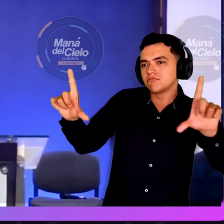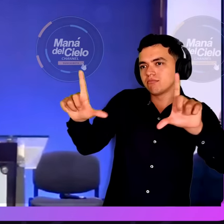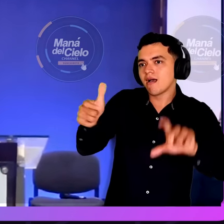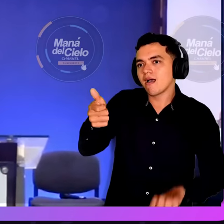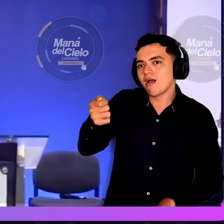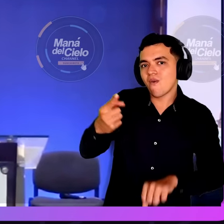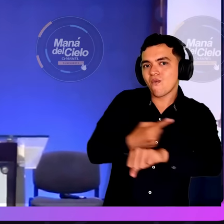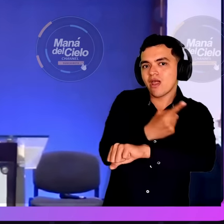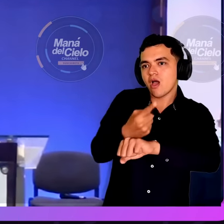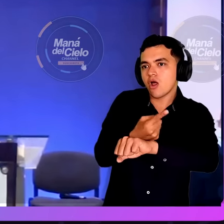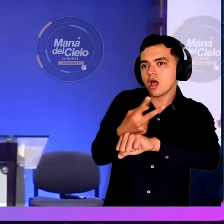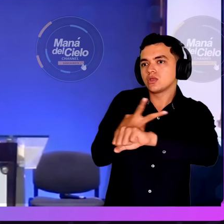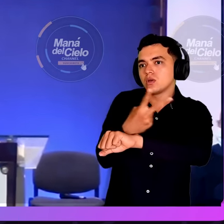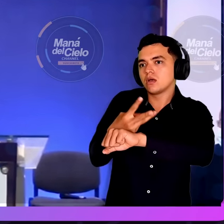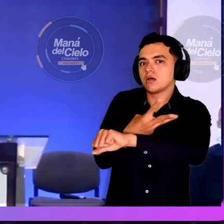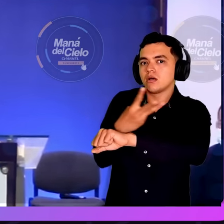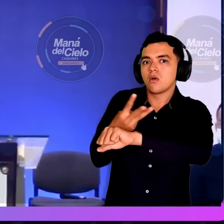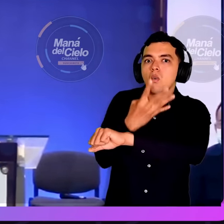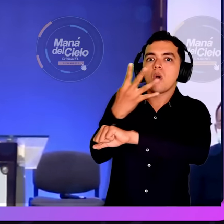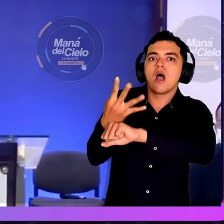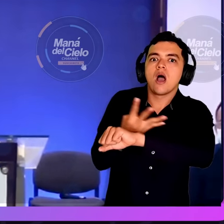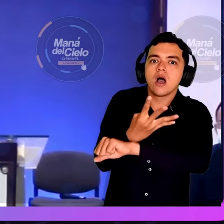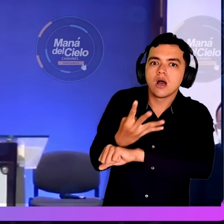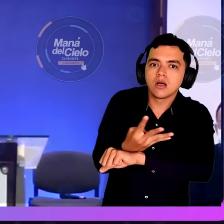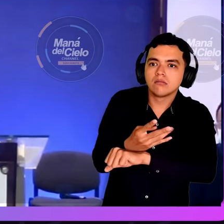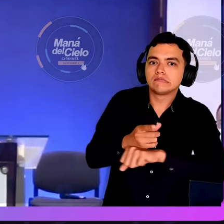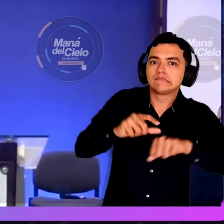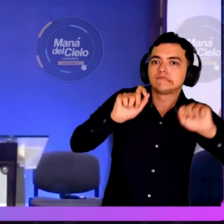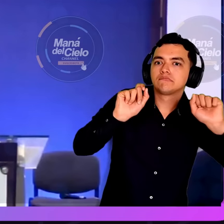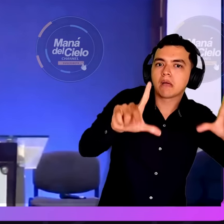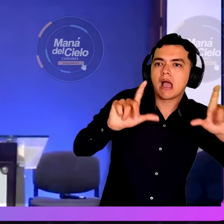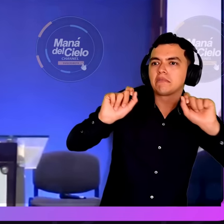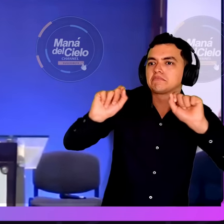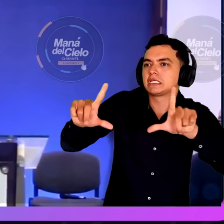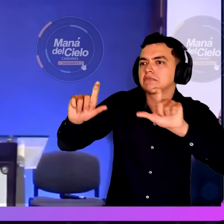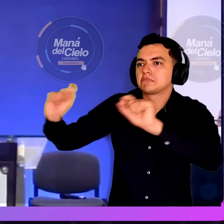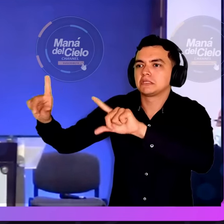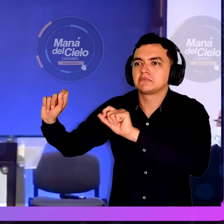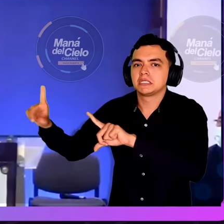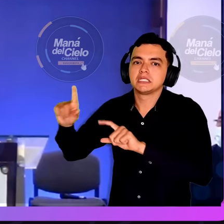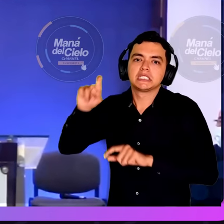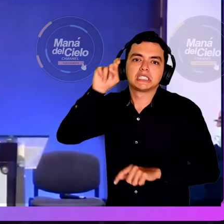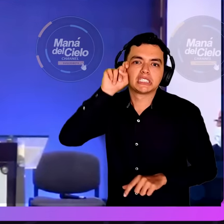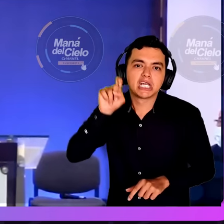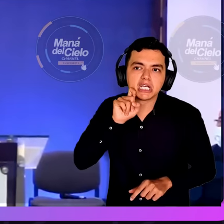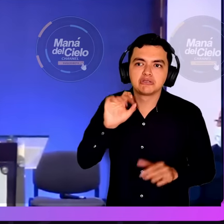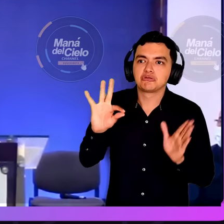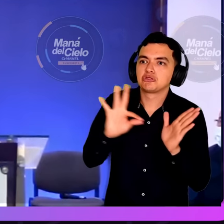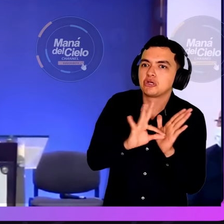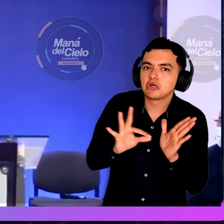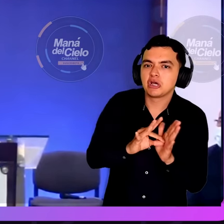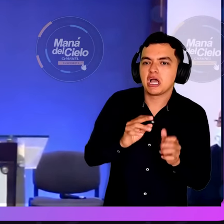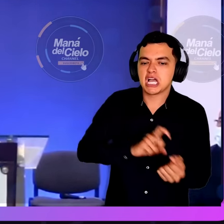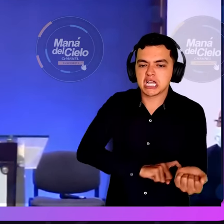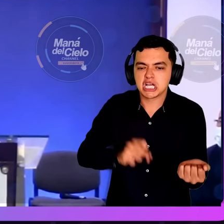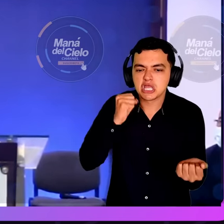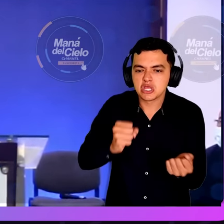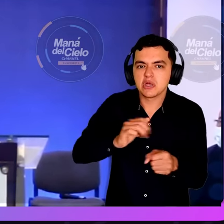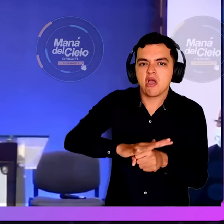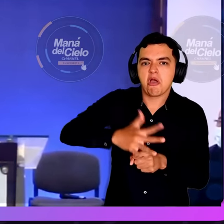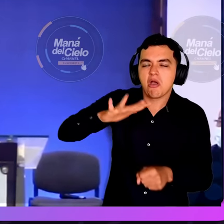después? Si tiene las imágenes de 4, porque no sé cuánto duran las novelas, pero pongamos de ahora la imagen de la primera hora, de la